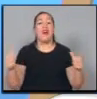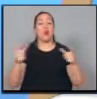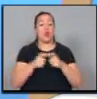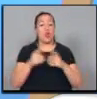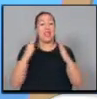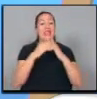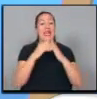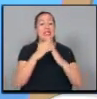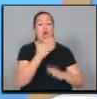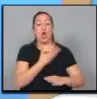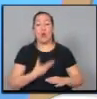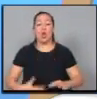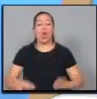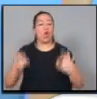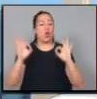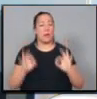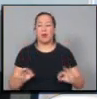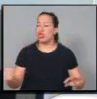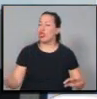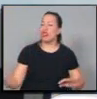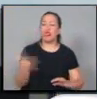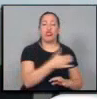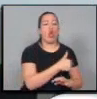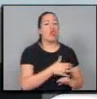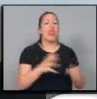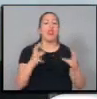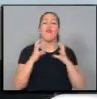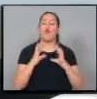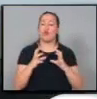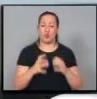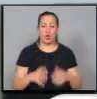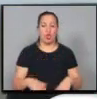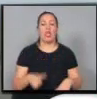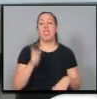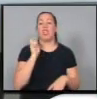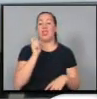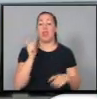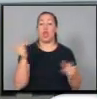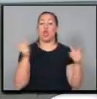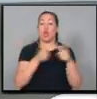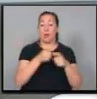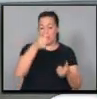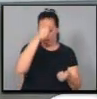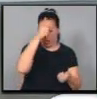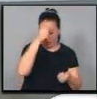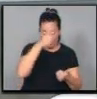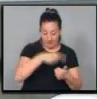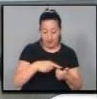Gobierno con todos los actores del fútbol, es decir, la Comisión Normalizadora,